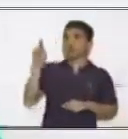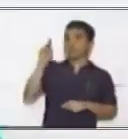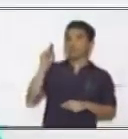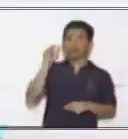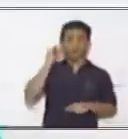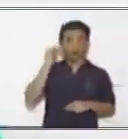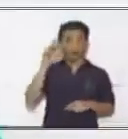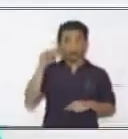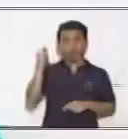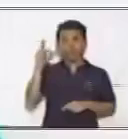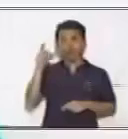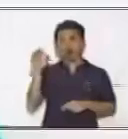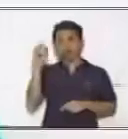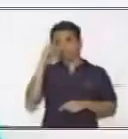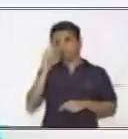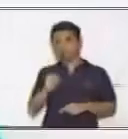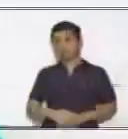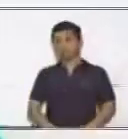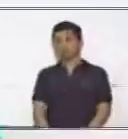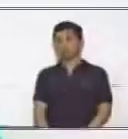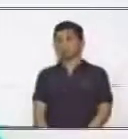uno, ¿sí?